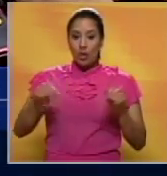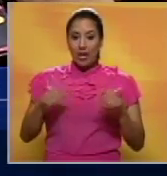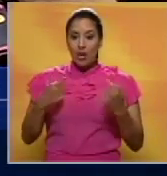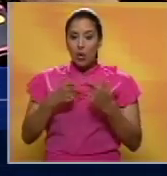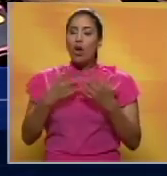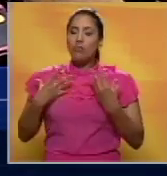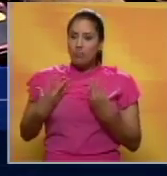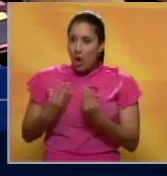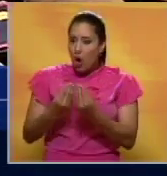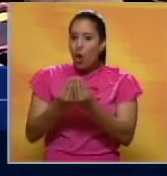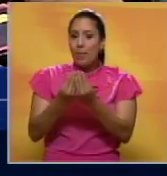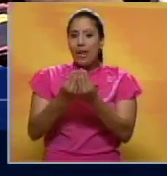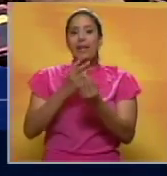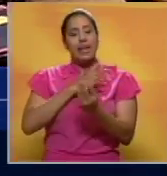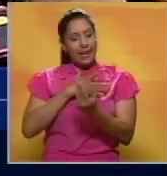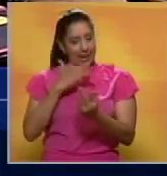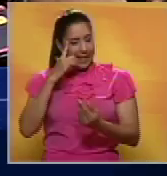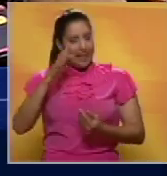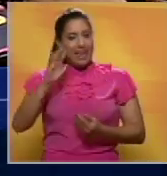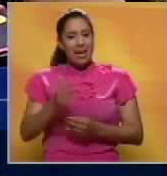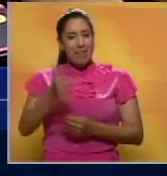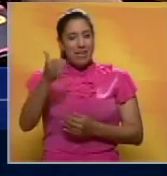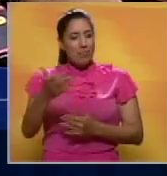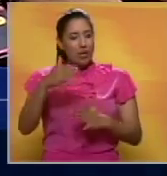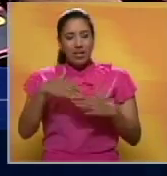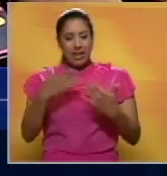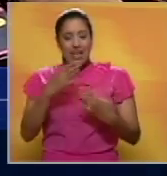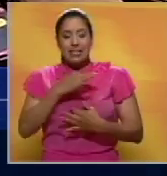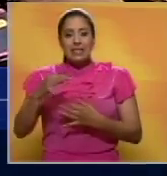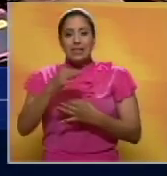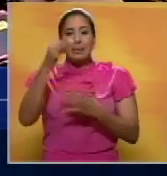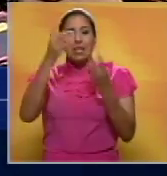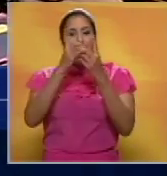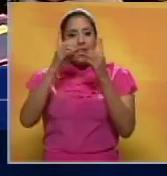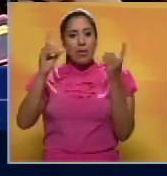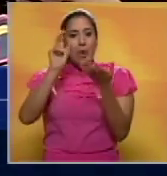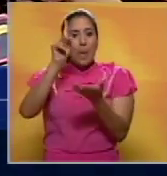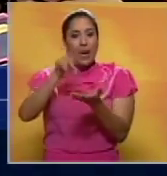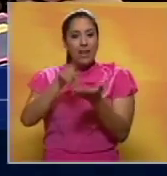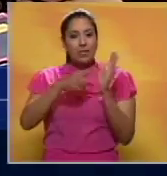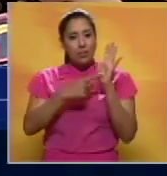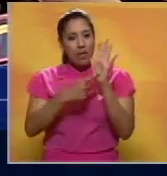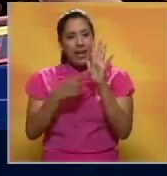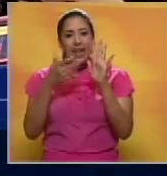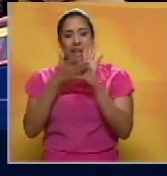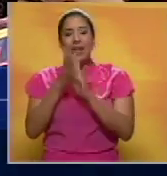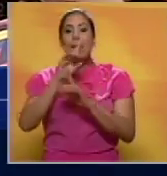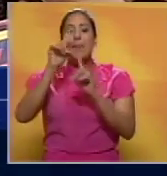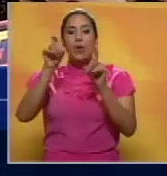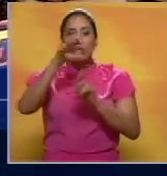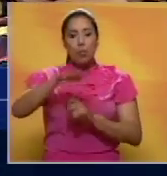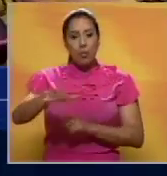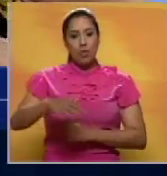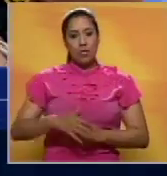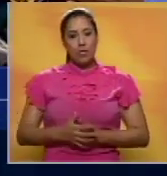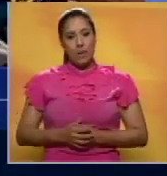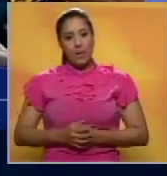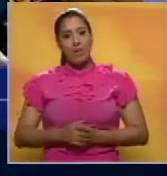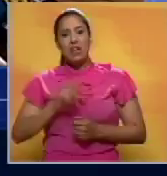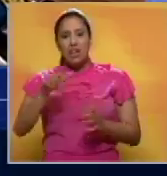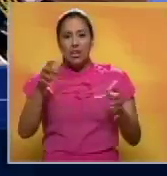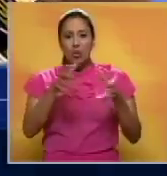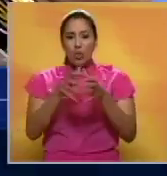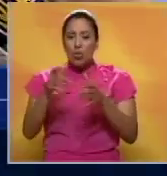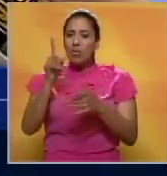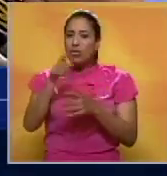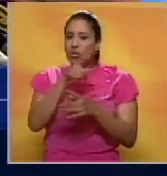eso lo acompañamos, creemos que lo más pertinente en el espíritu de la democracia participativa y protagónica es que sea consultada. ¿Elecciones sectoriales